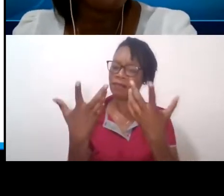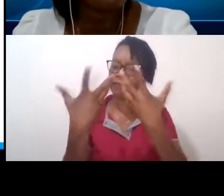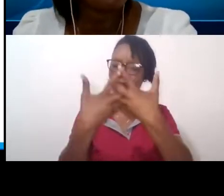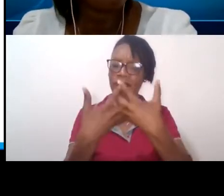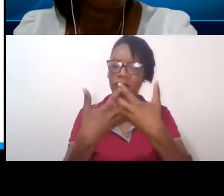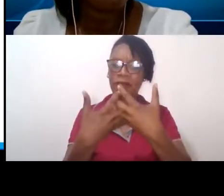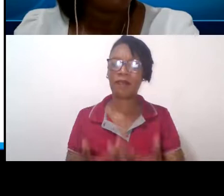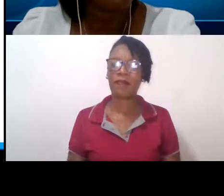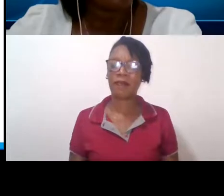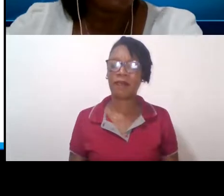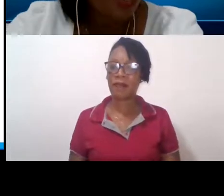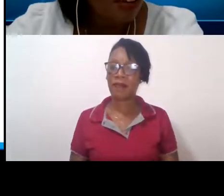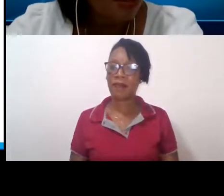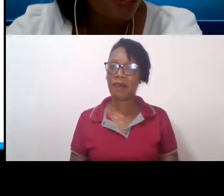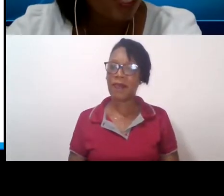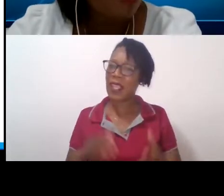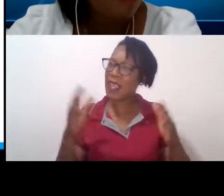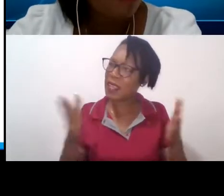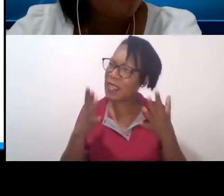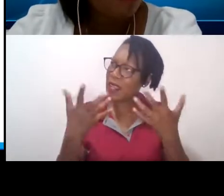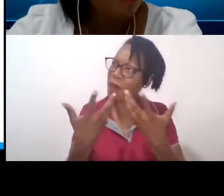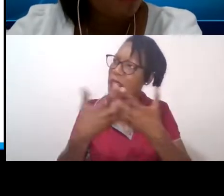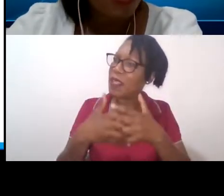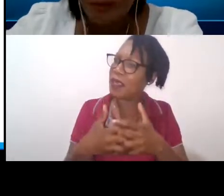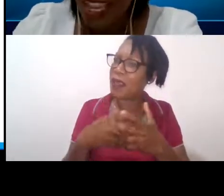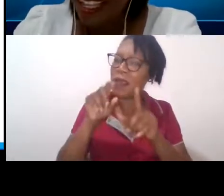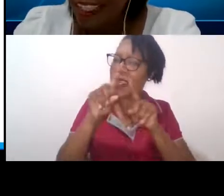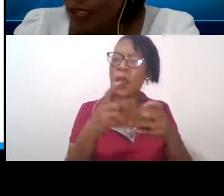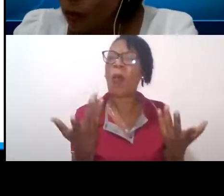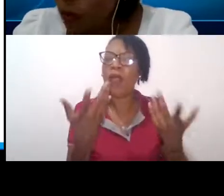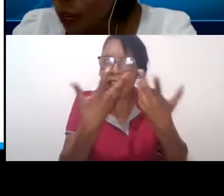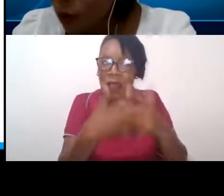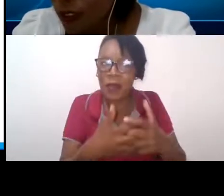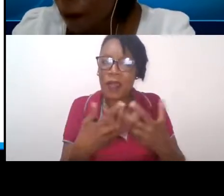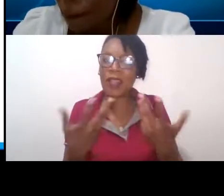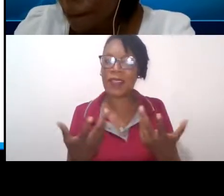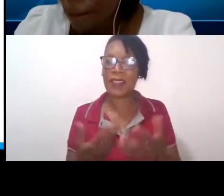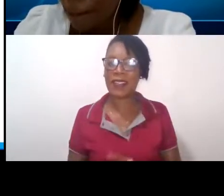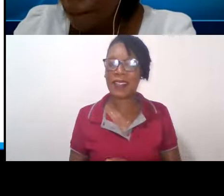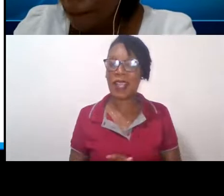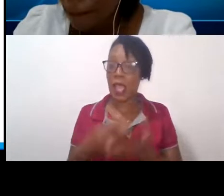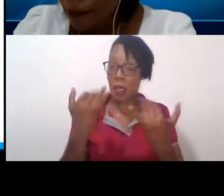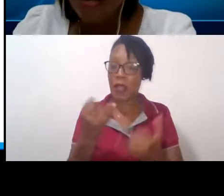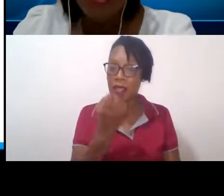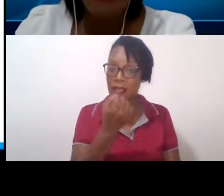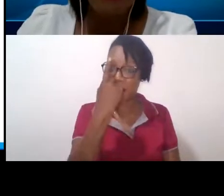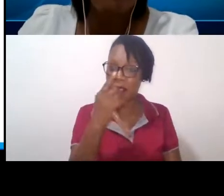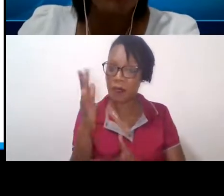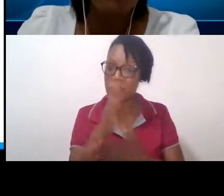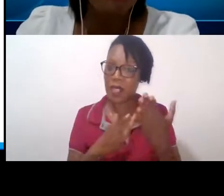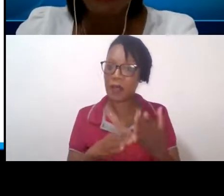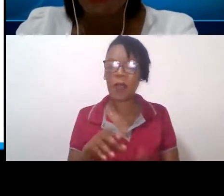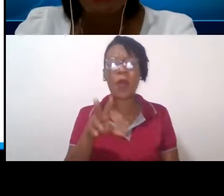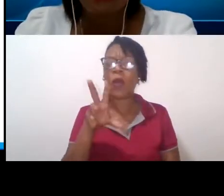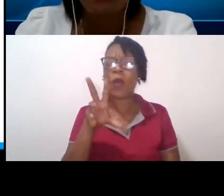¿Genero la empatía? ¿O genero la empatía? Vean, entendamos una cosa. No crean que el